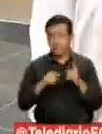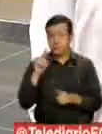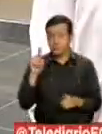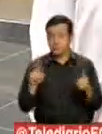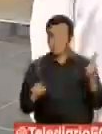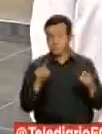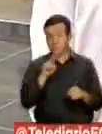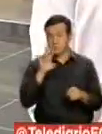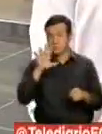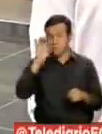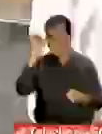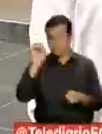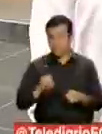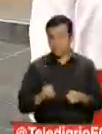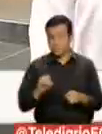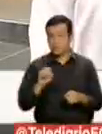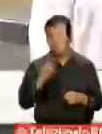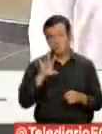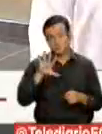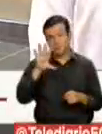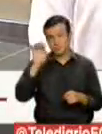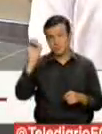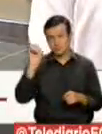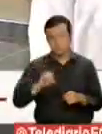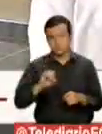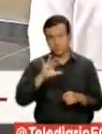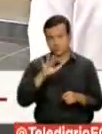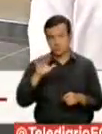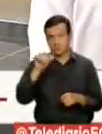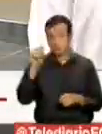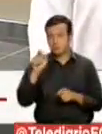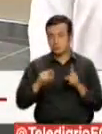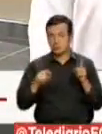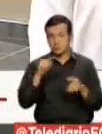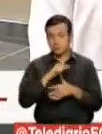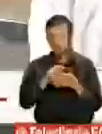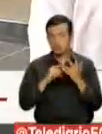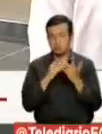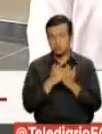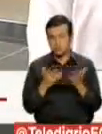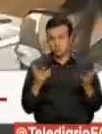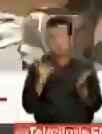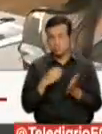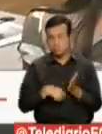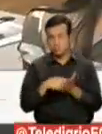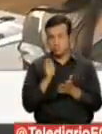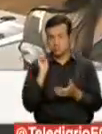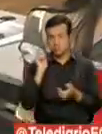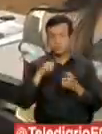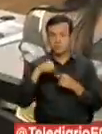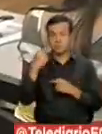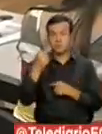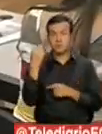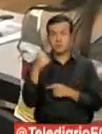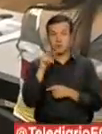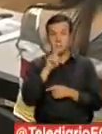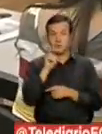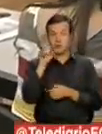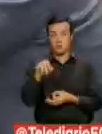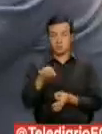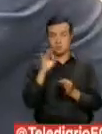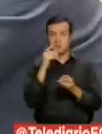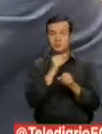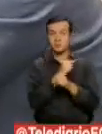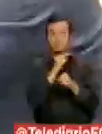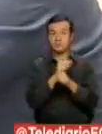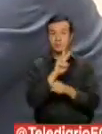Un 25%. Para hacer, usar las otras de alguna forma son viables. Hasta el próximo miércoles 20 de febrero, los